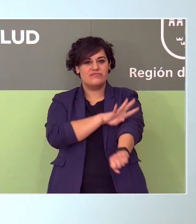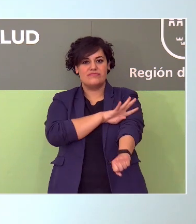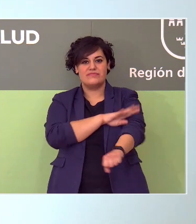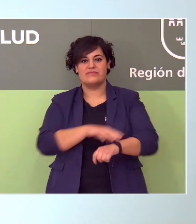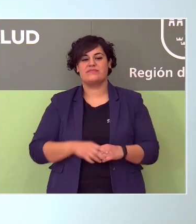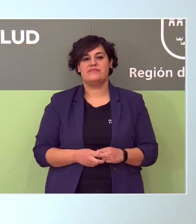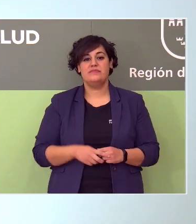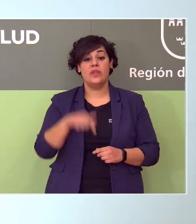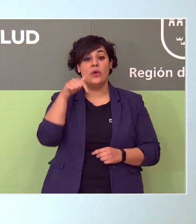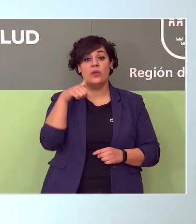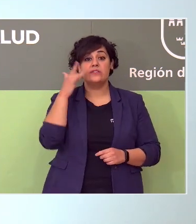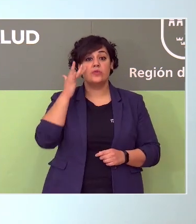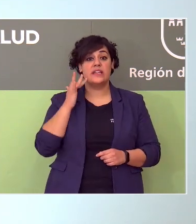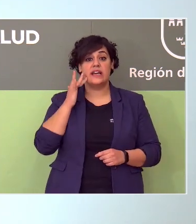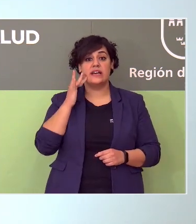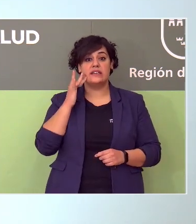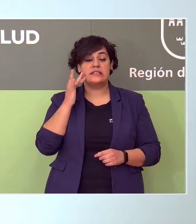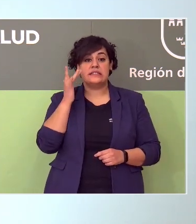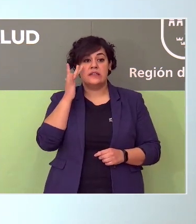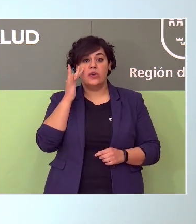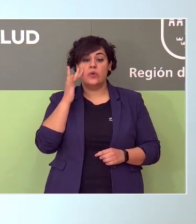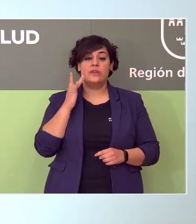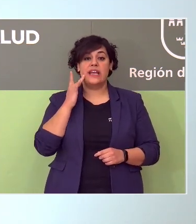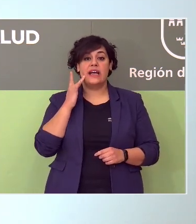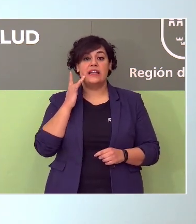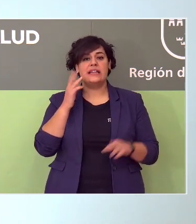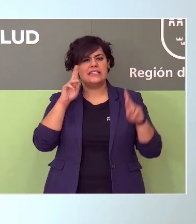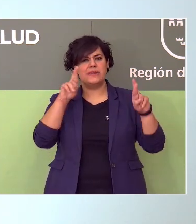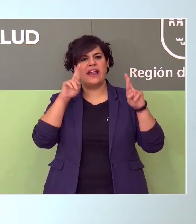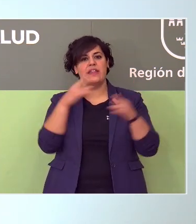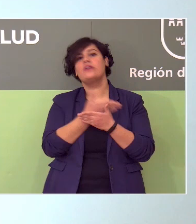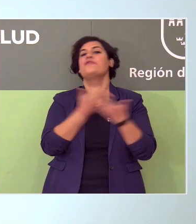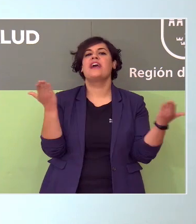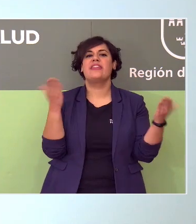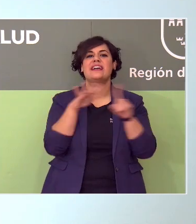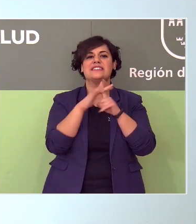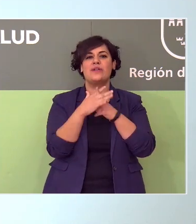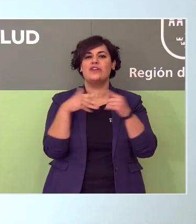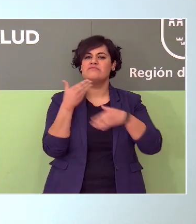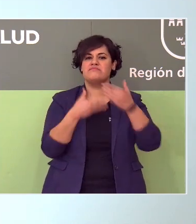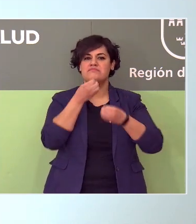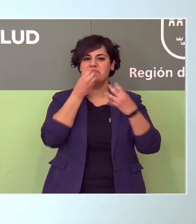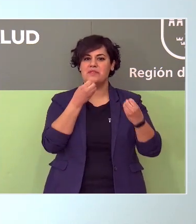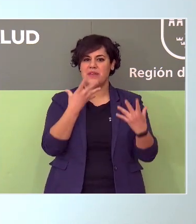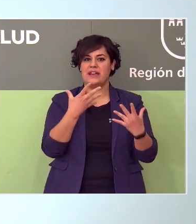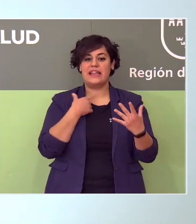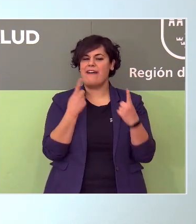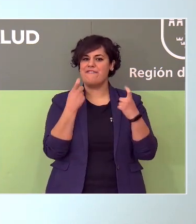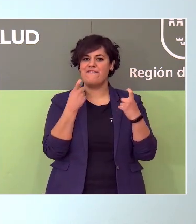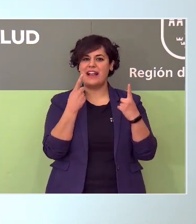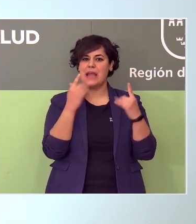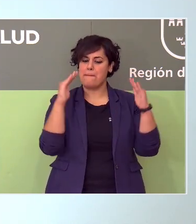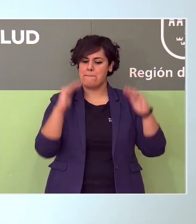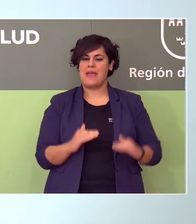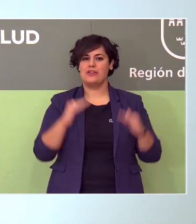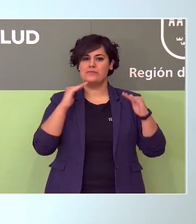es un día más de esperanza y de confianza en que vamos bien y ya queda un día menos para volver a la normalidad. Es necesario un